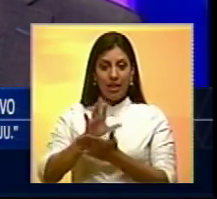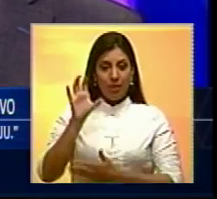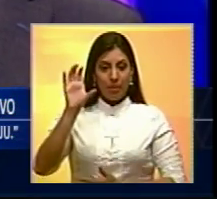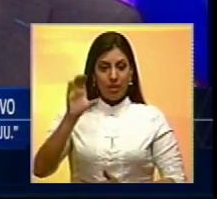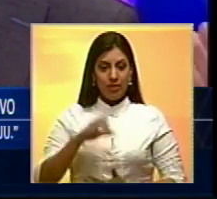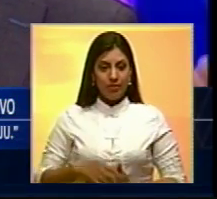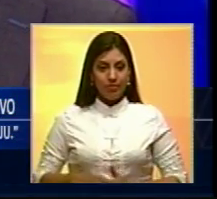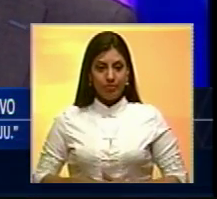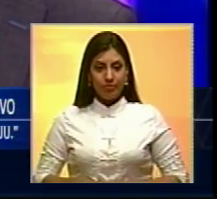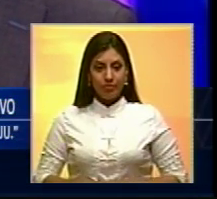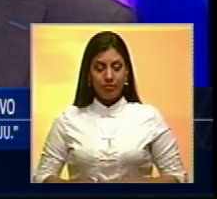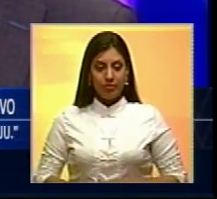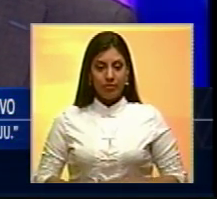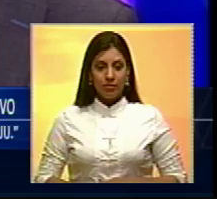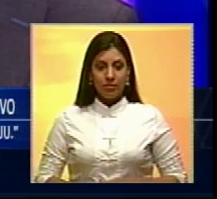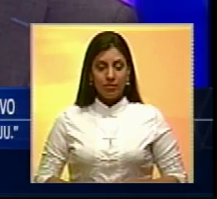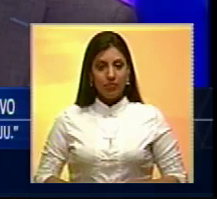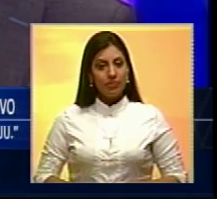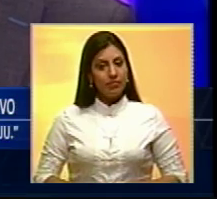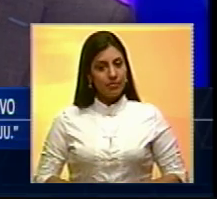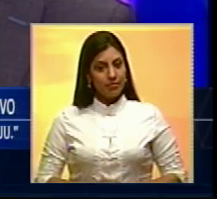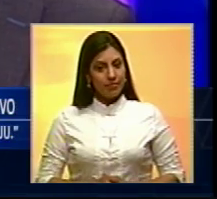nacional.